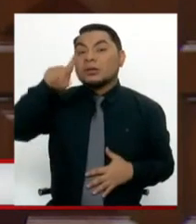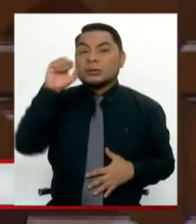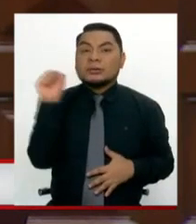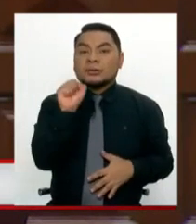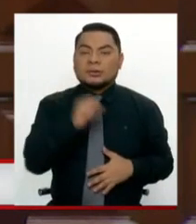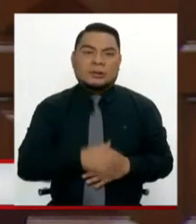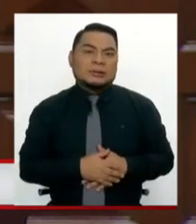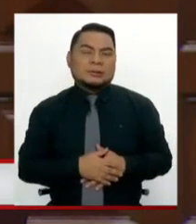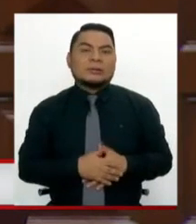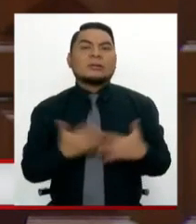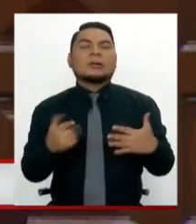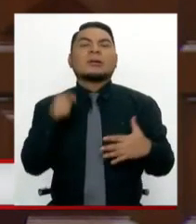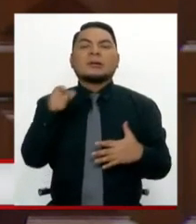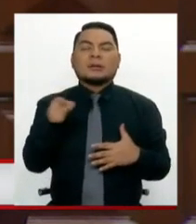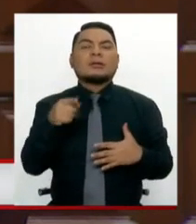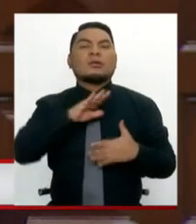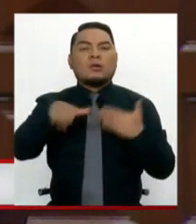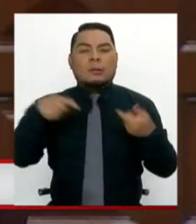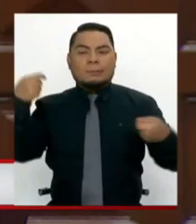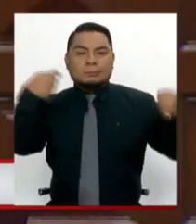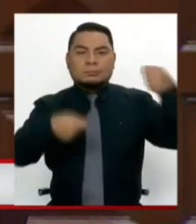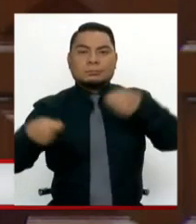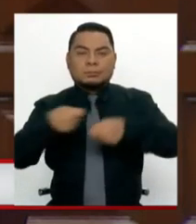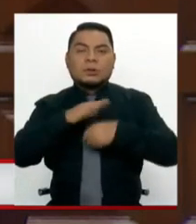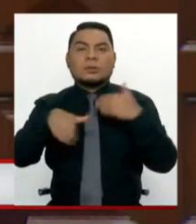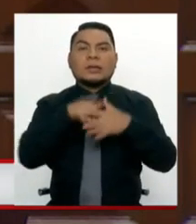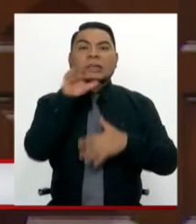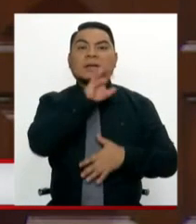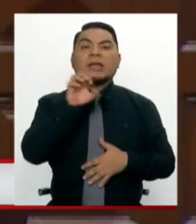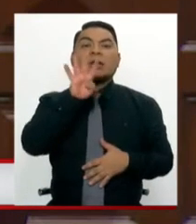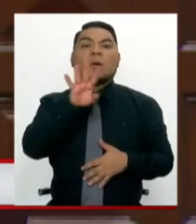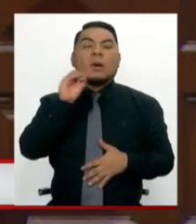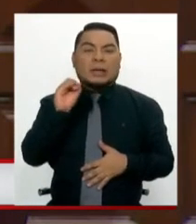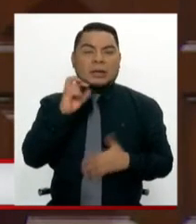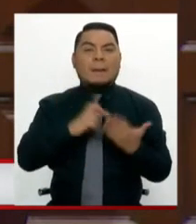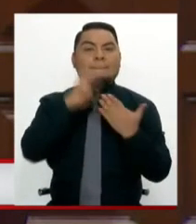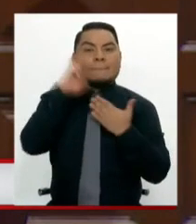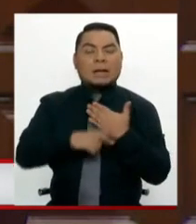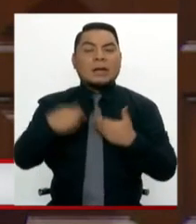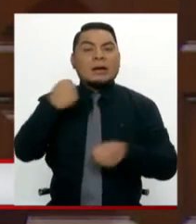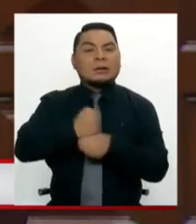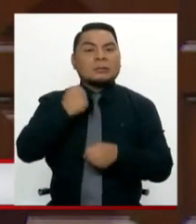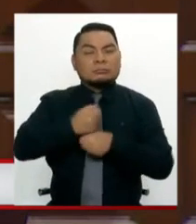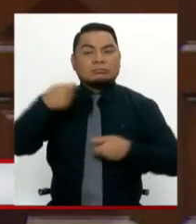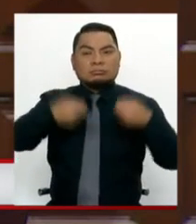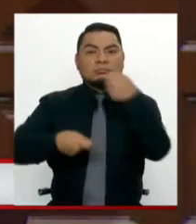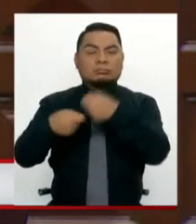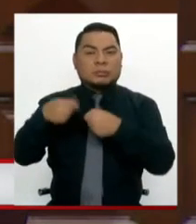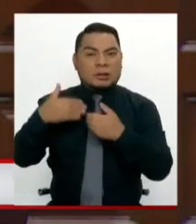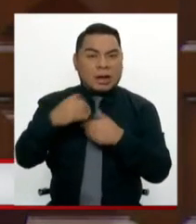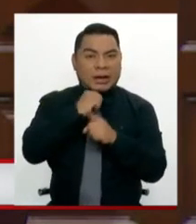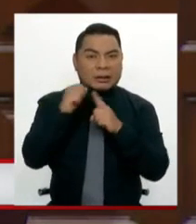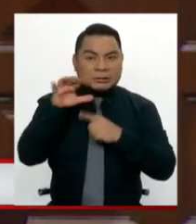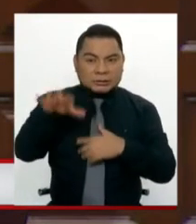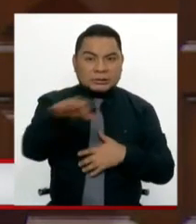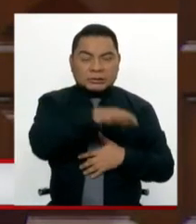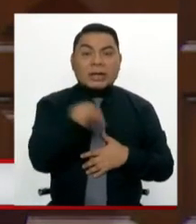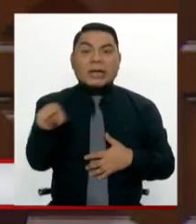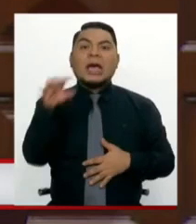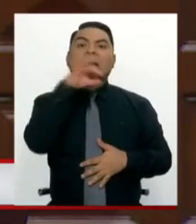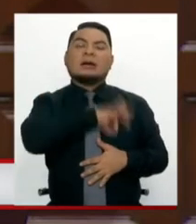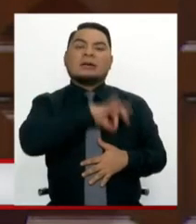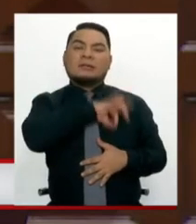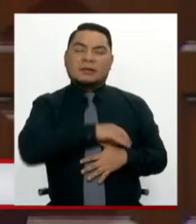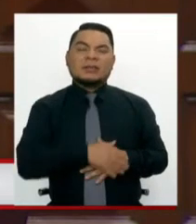de soles al cofinanciamiento de 540 planes de negocios asociados al agro. Así se